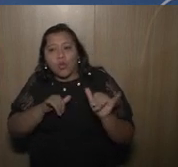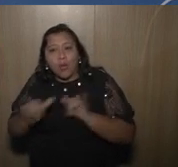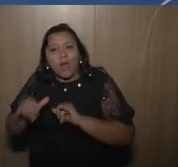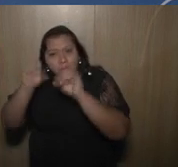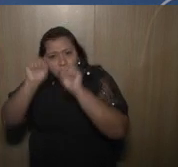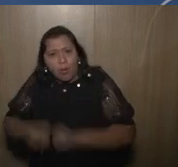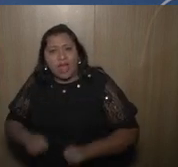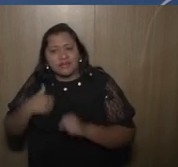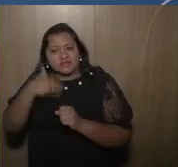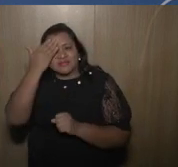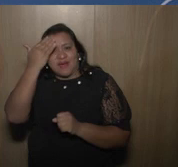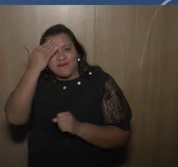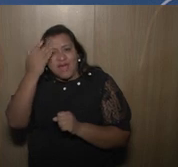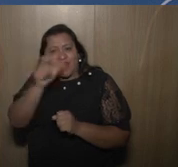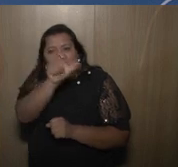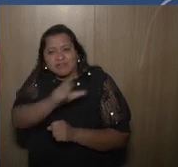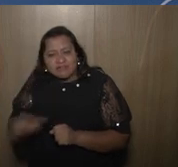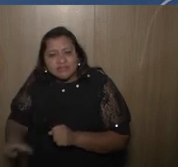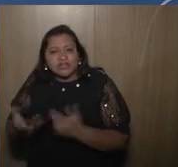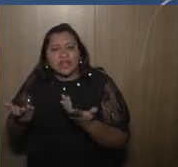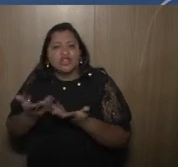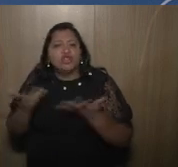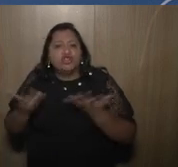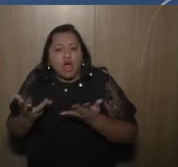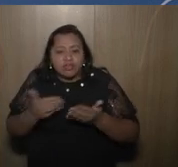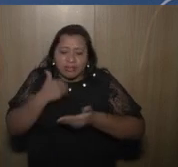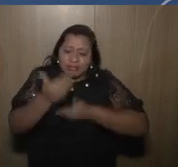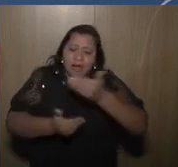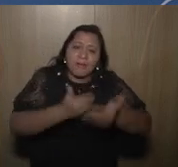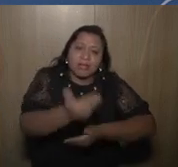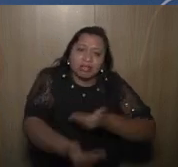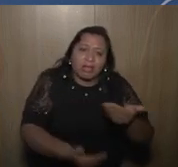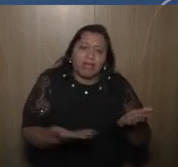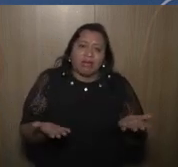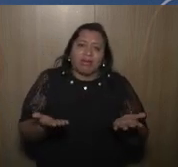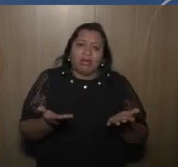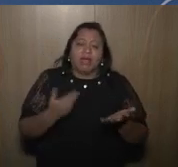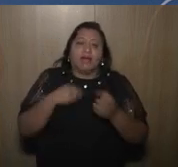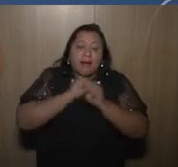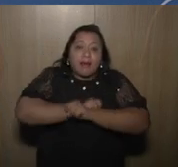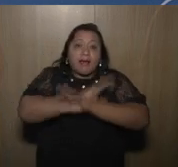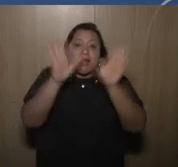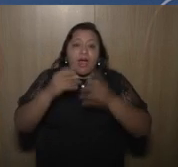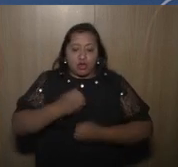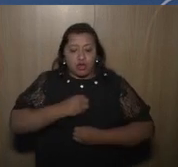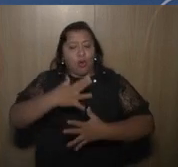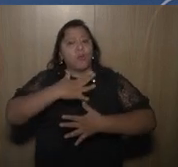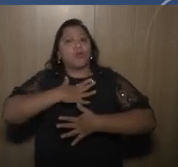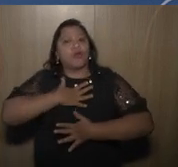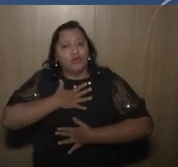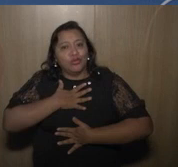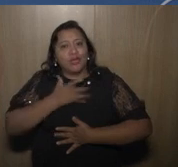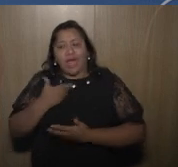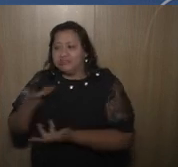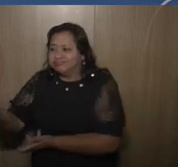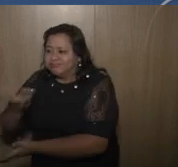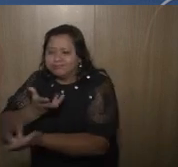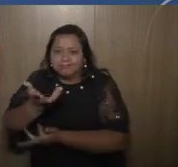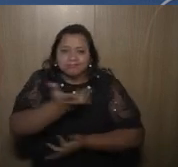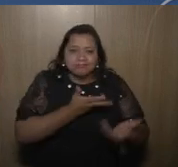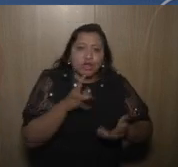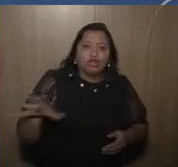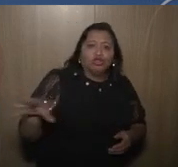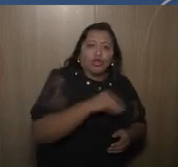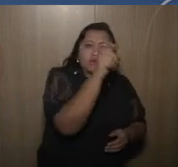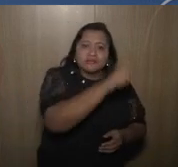permita saberle a los actores del sector dónde va el trámite, tener claridad y oportunidad e interacción permanente con todos